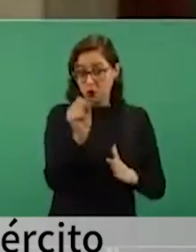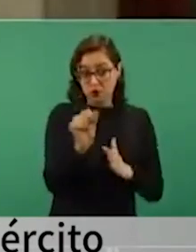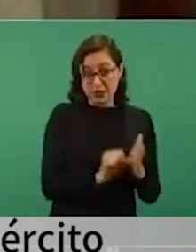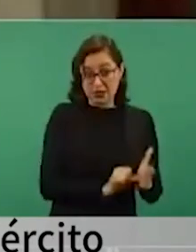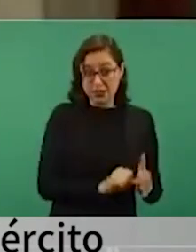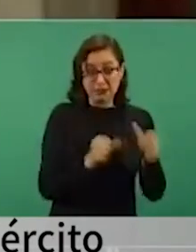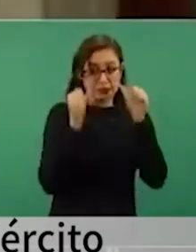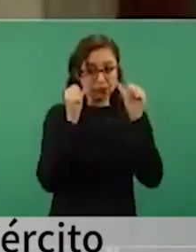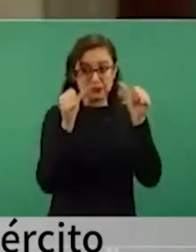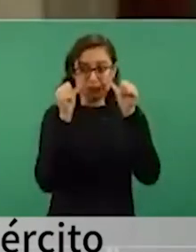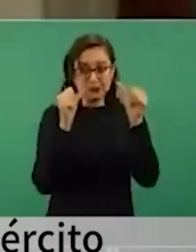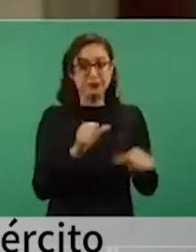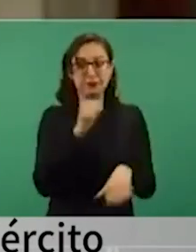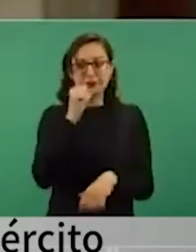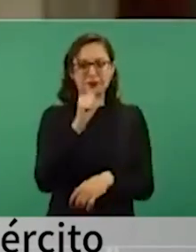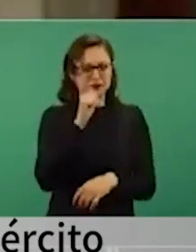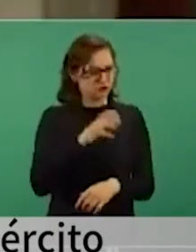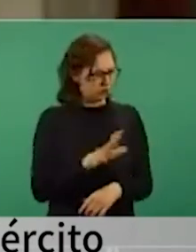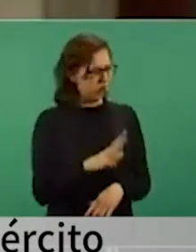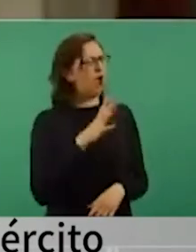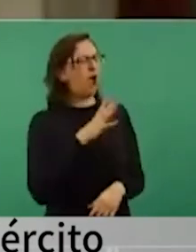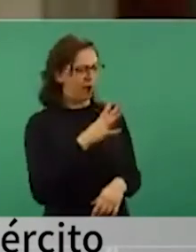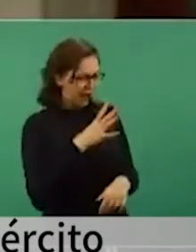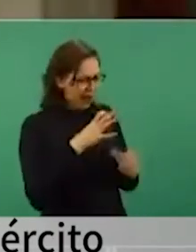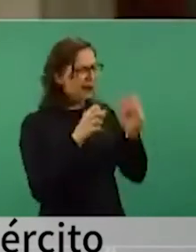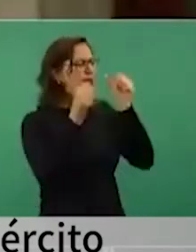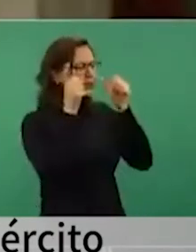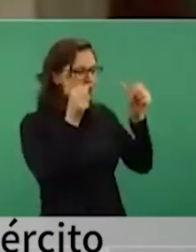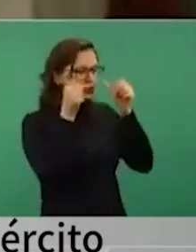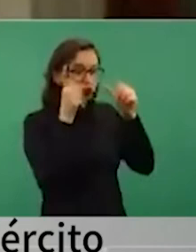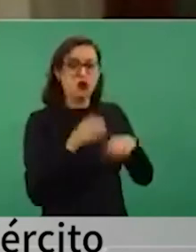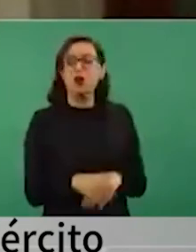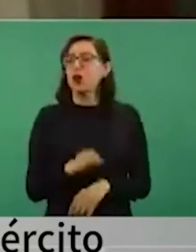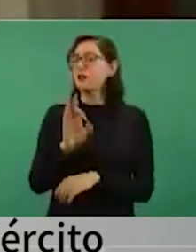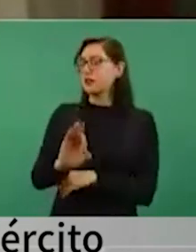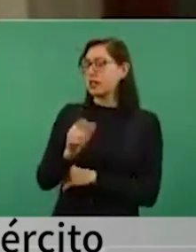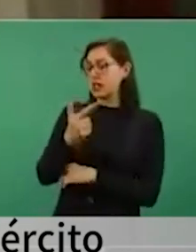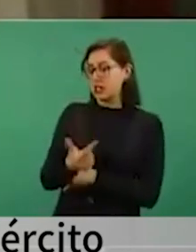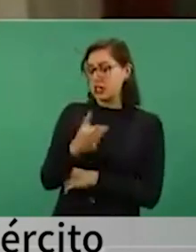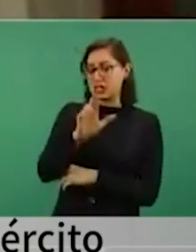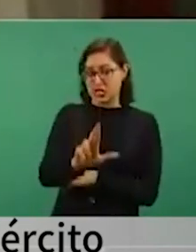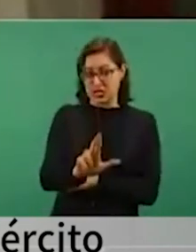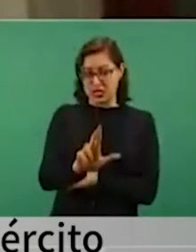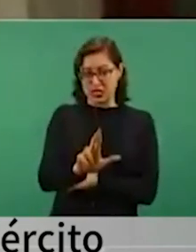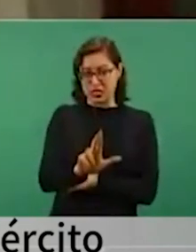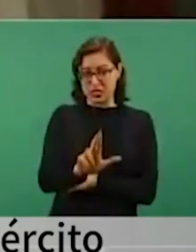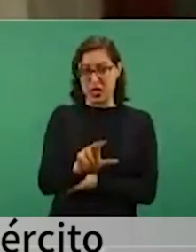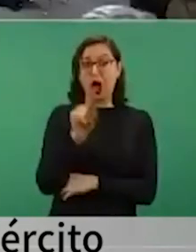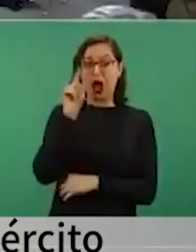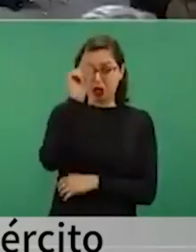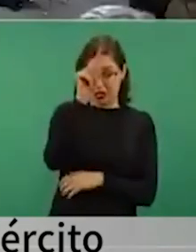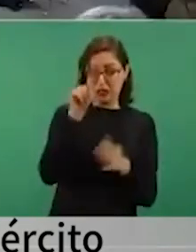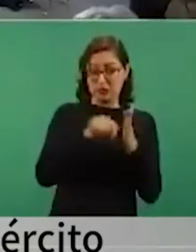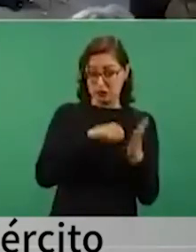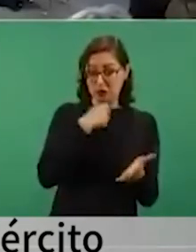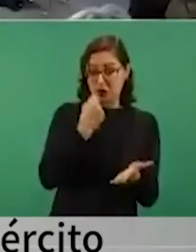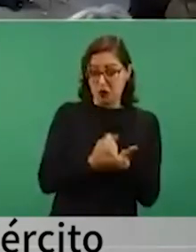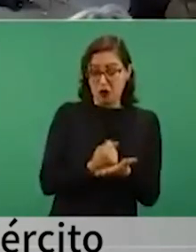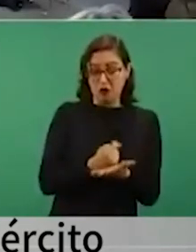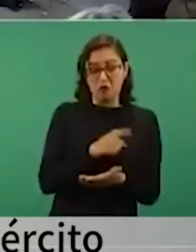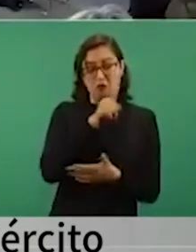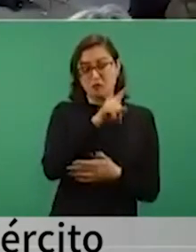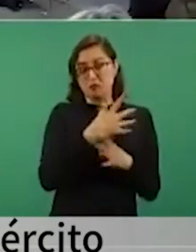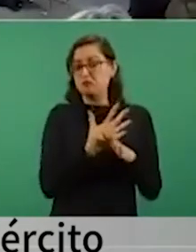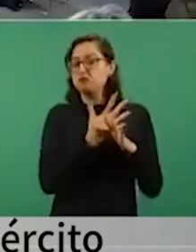atiende. La Fiscalía General de la República, la que está ubicada en Nuevo Laredo, se